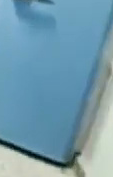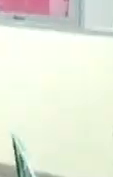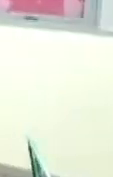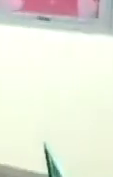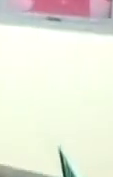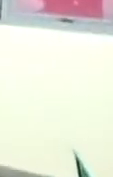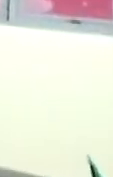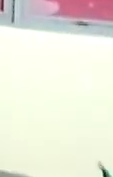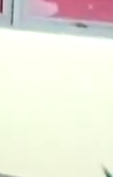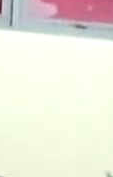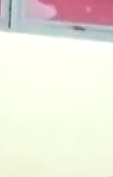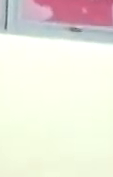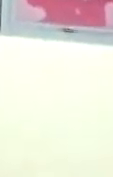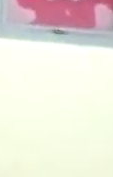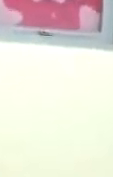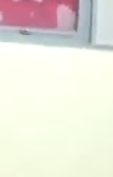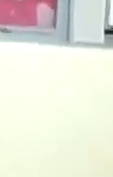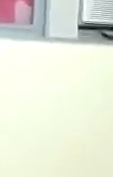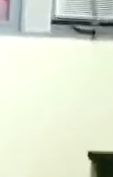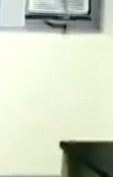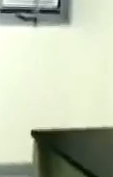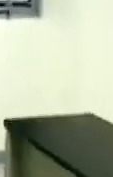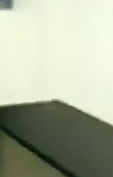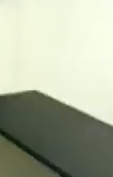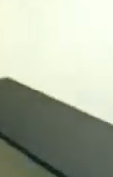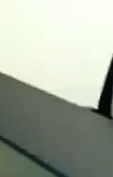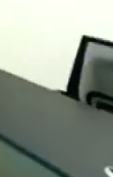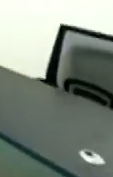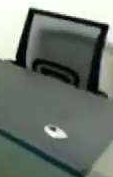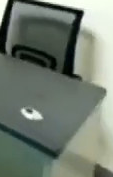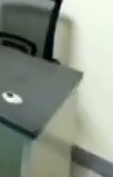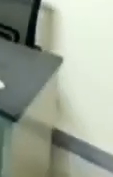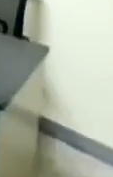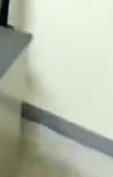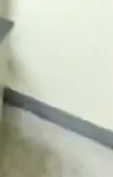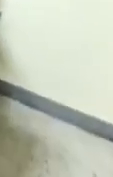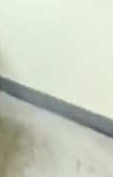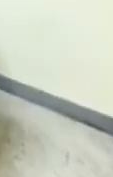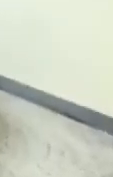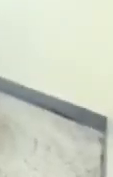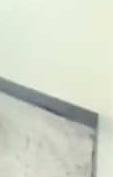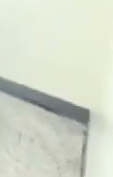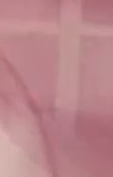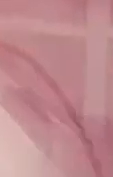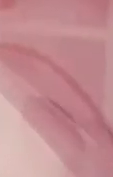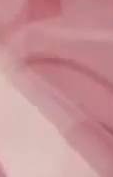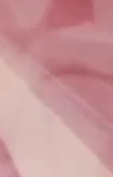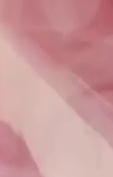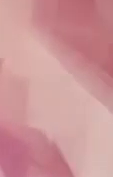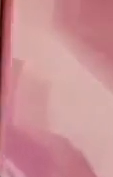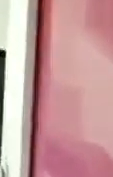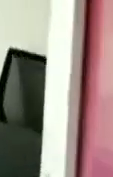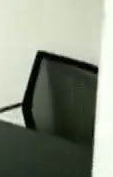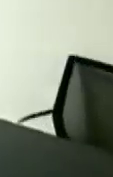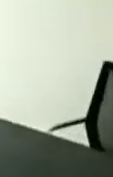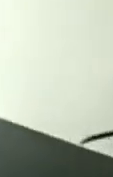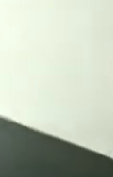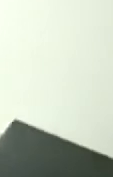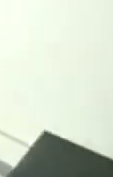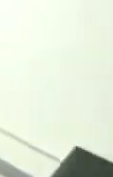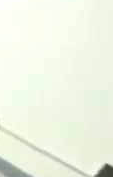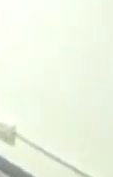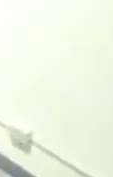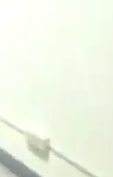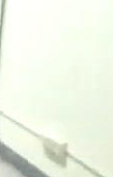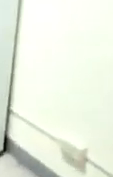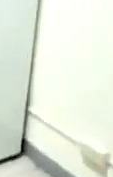más alto nivel médico, técnico, científico y tiene como premisa el parto humanizado a través de la gran misión Venezuela Mujer para tributar